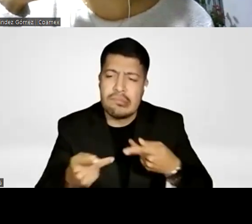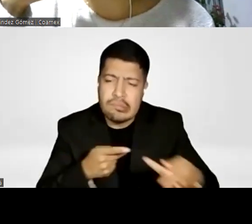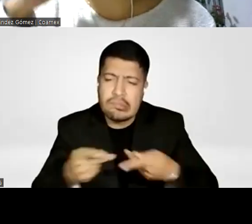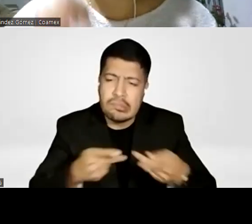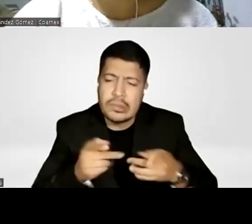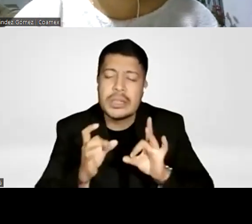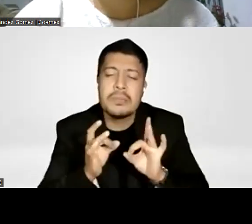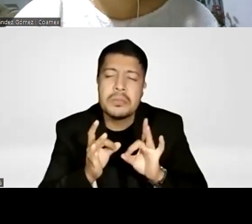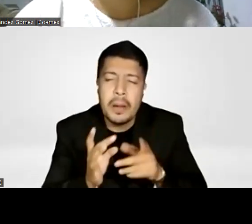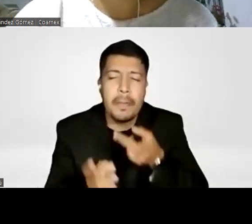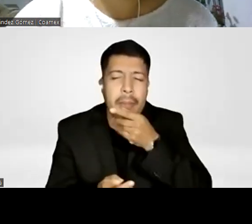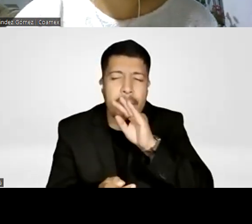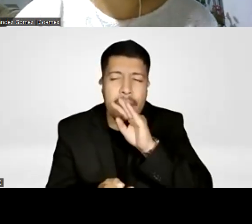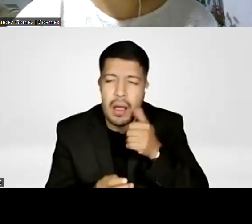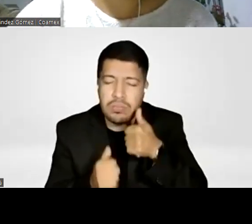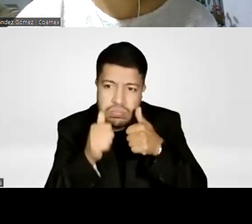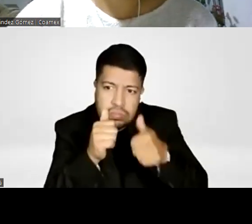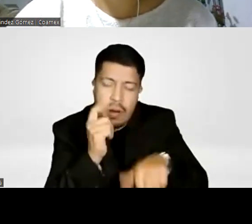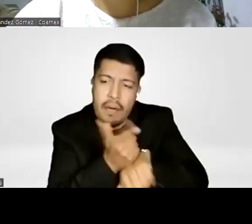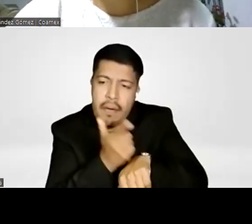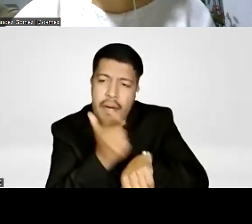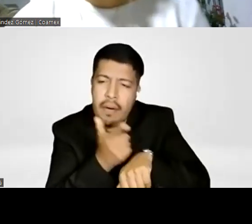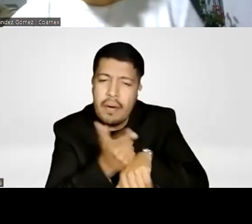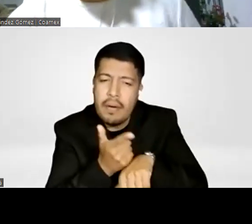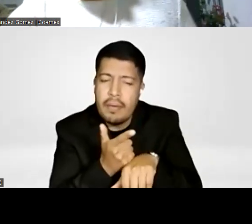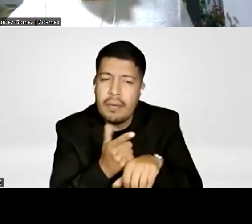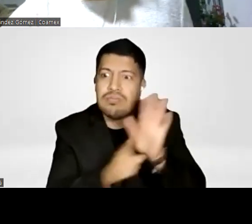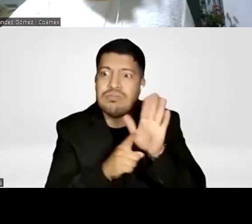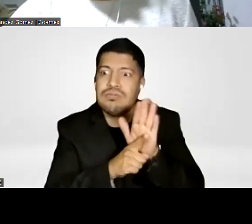padres puedan estar pendientes de los signos de alarma?